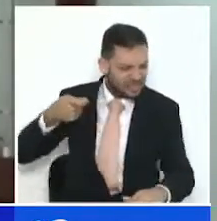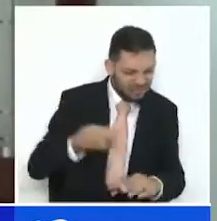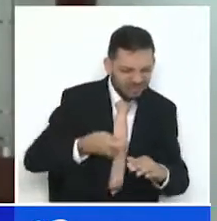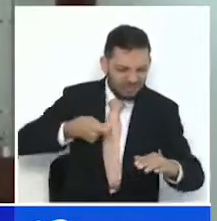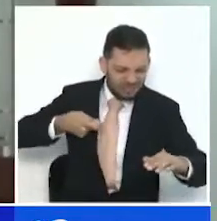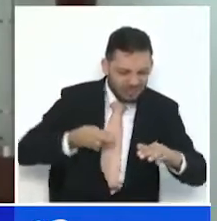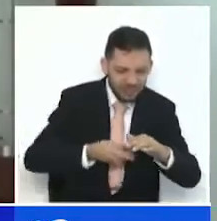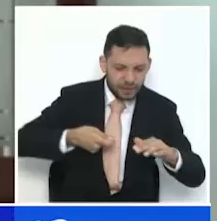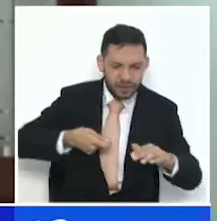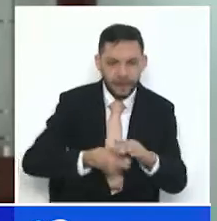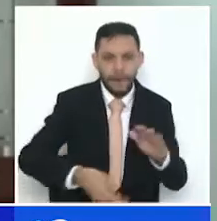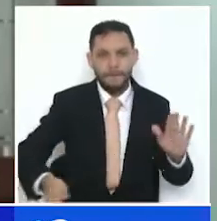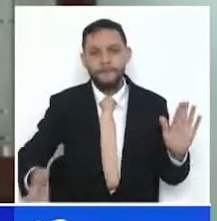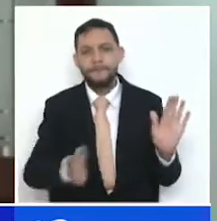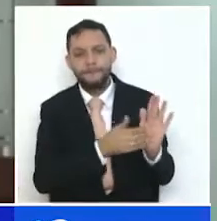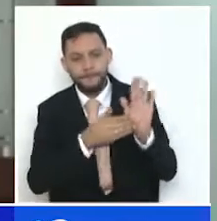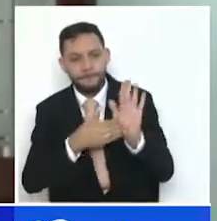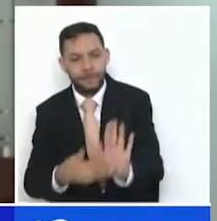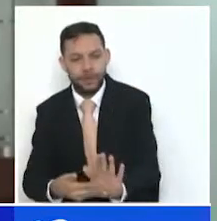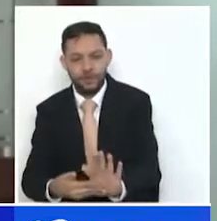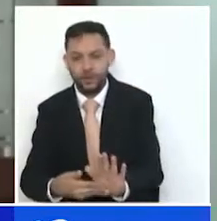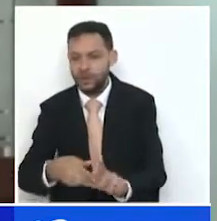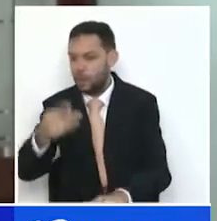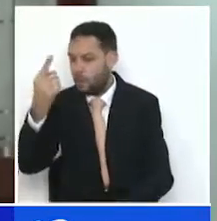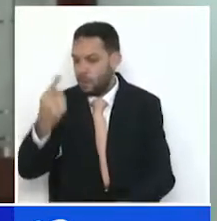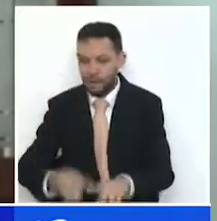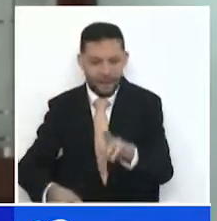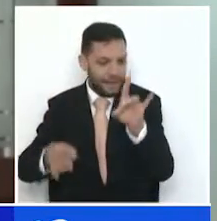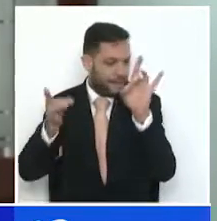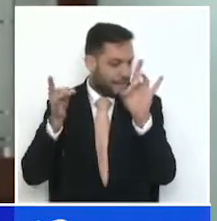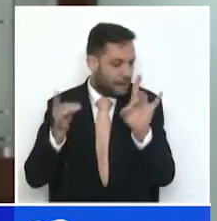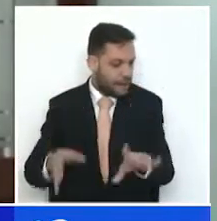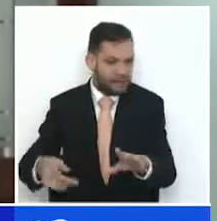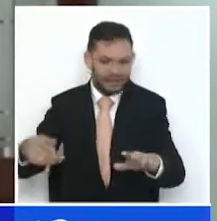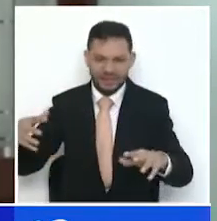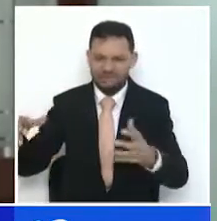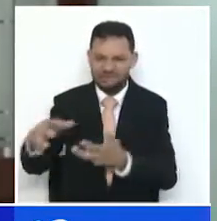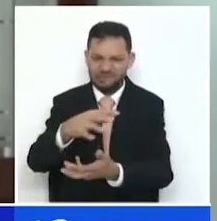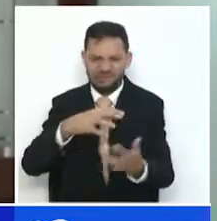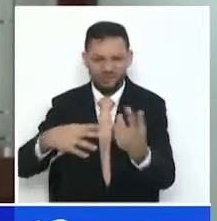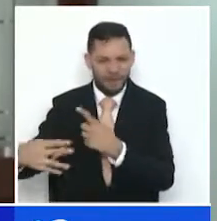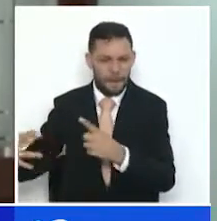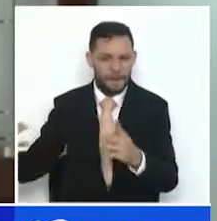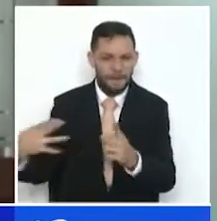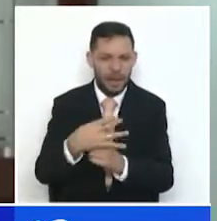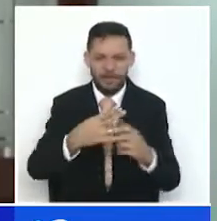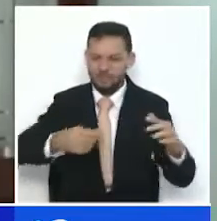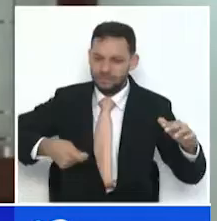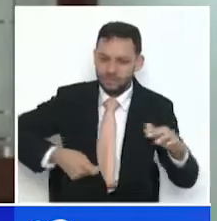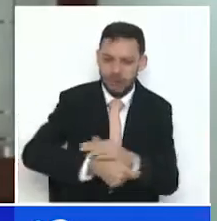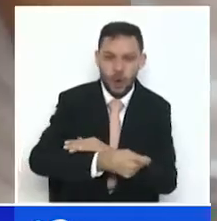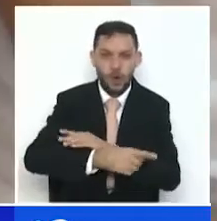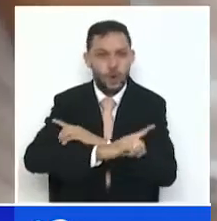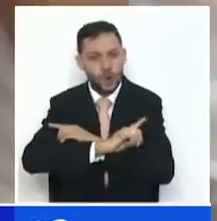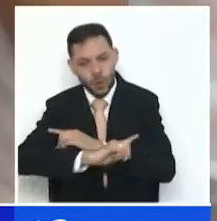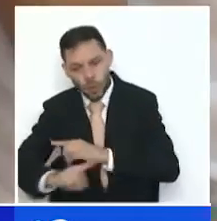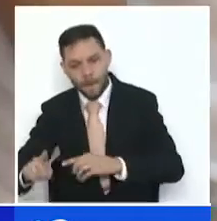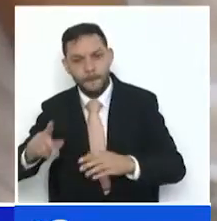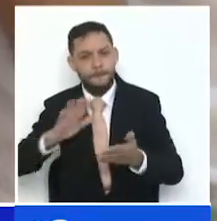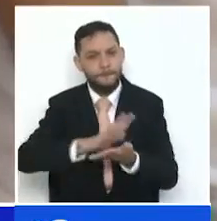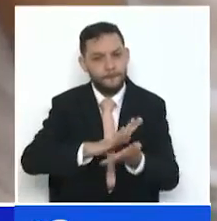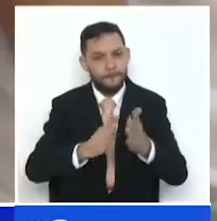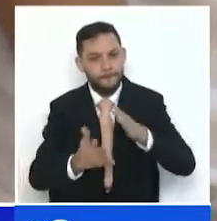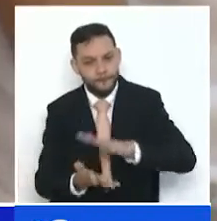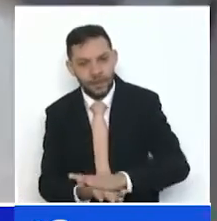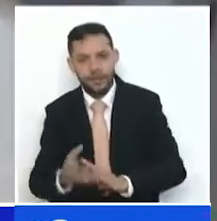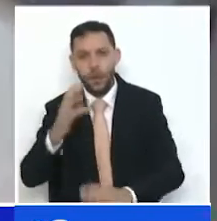también que este tipo de situaciones no se pueden presentar, esta agresión hacia la policía y tampoco puede existir agresión hacia la comunidad. Los hombres